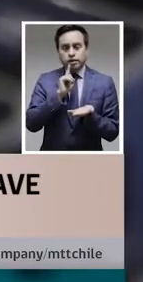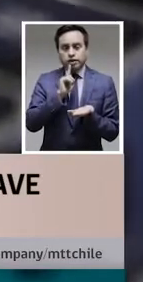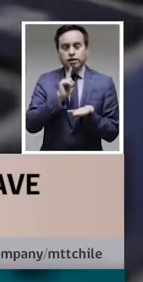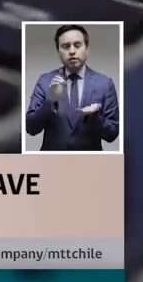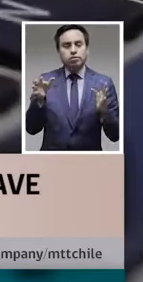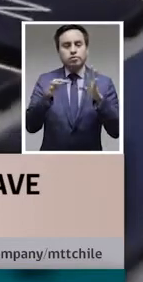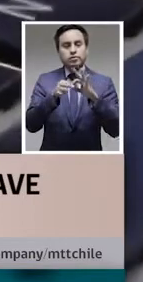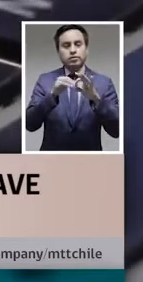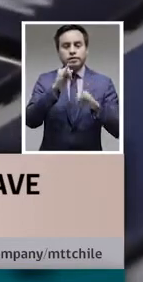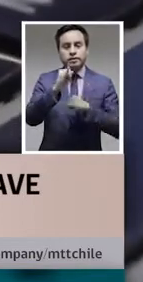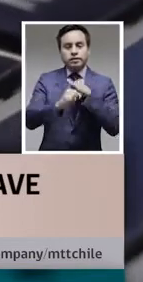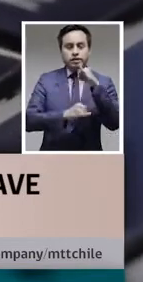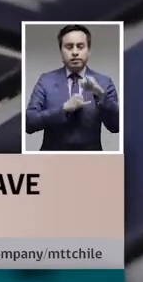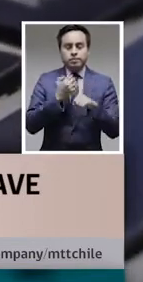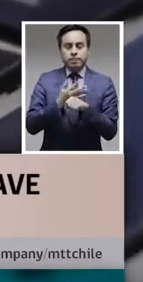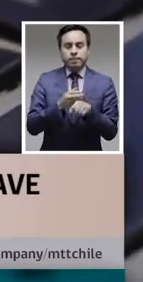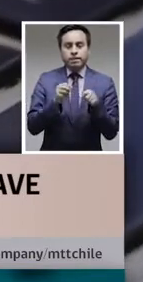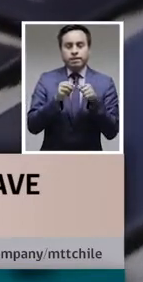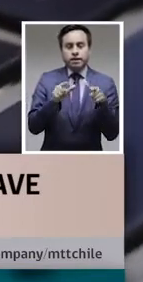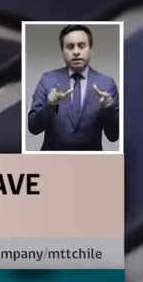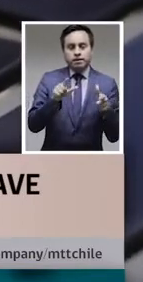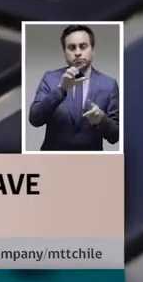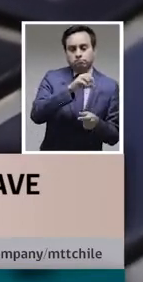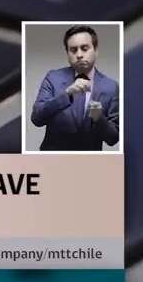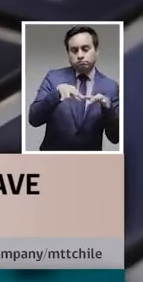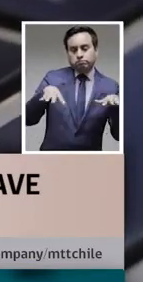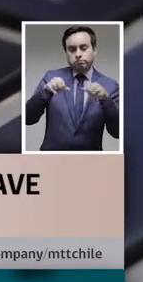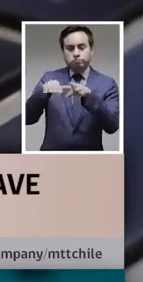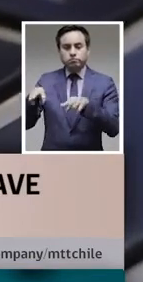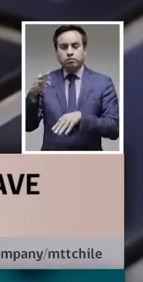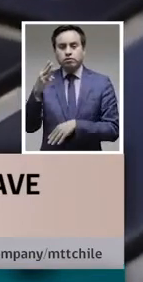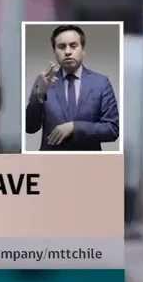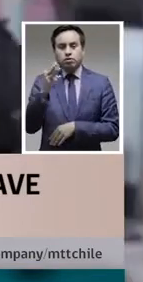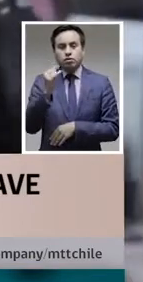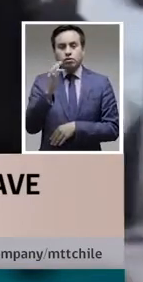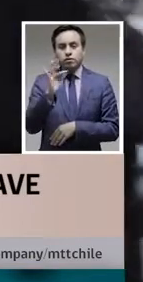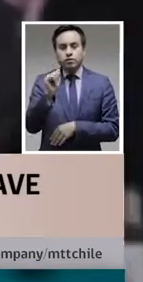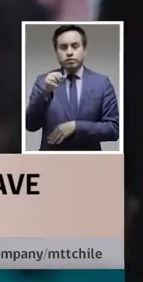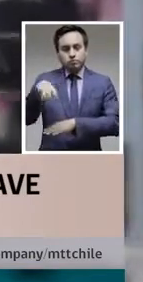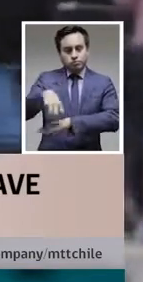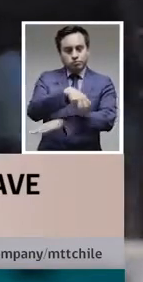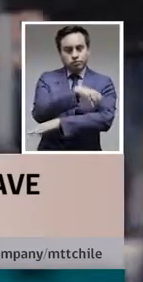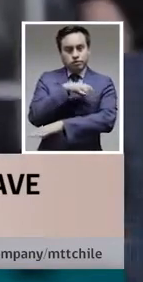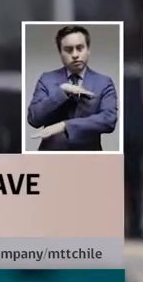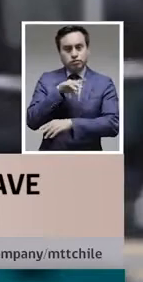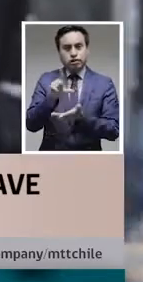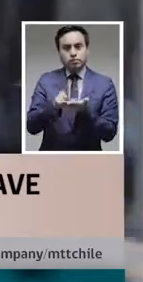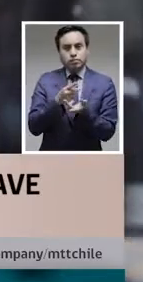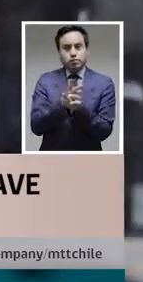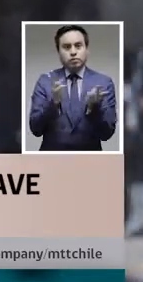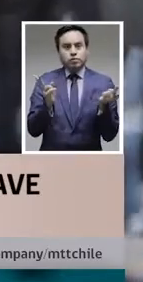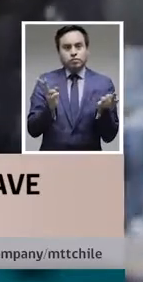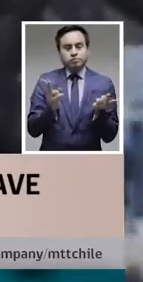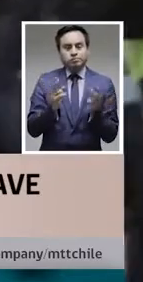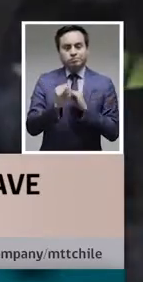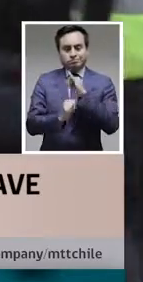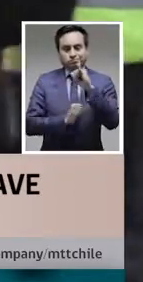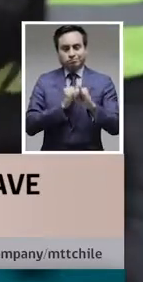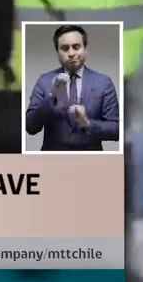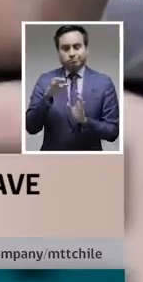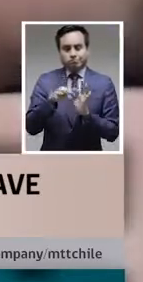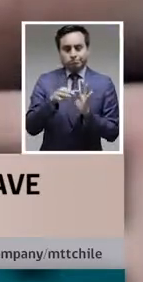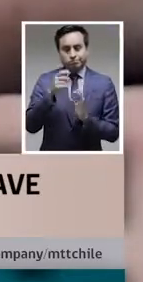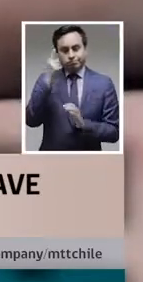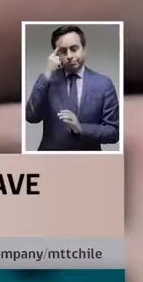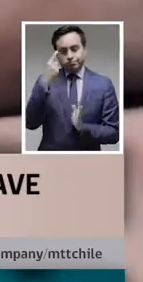digital, el despliegue de zonas Wi-Fi en todo Chile, en zonas públicas, en que pretendemos pasar